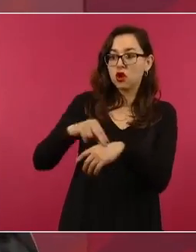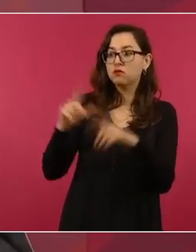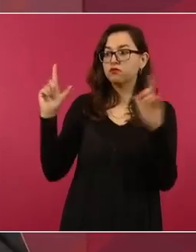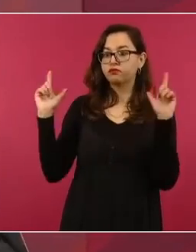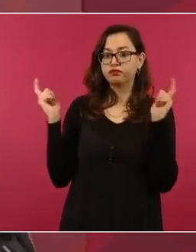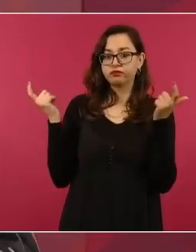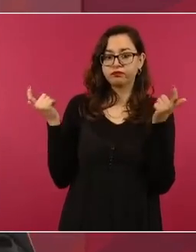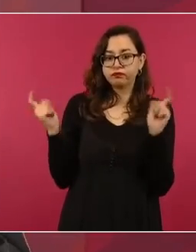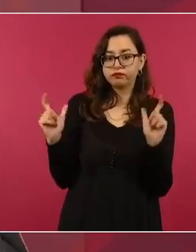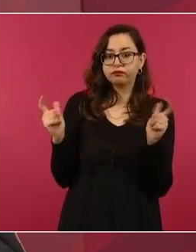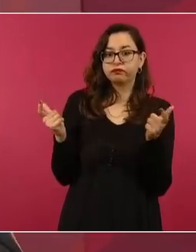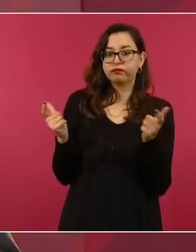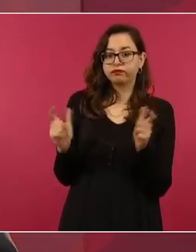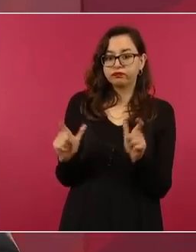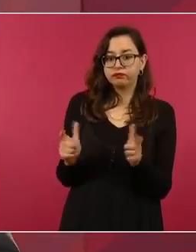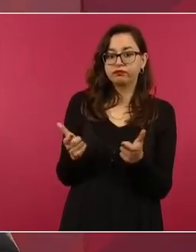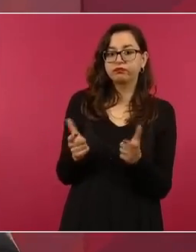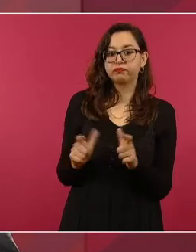se